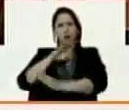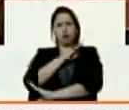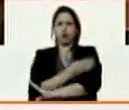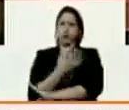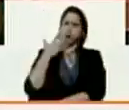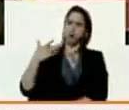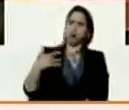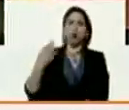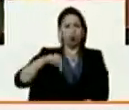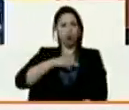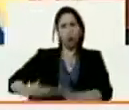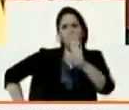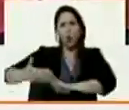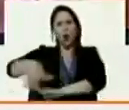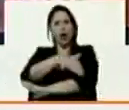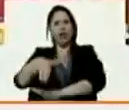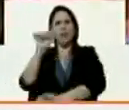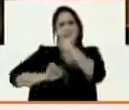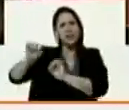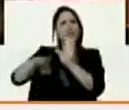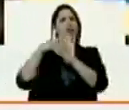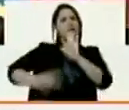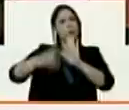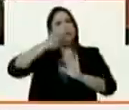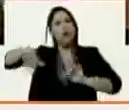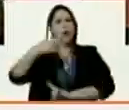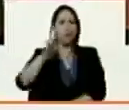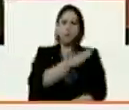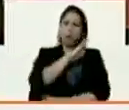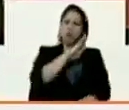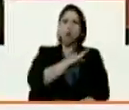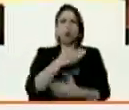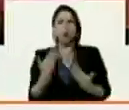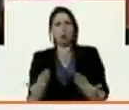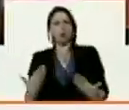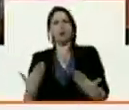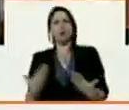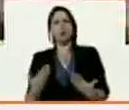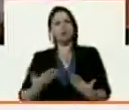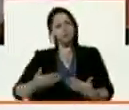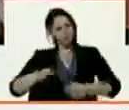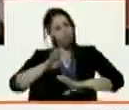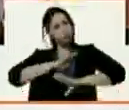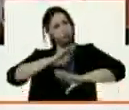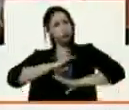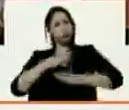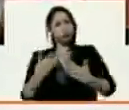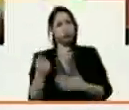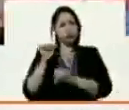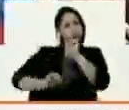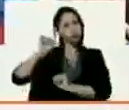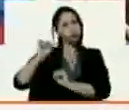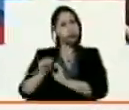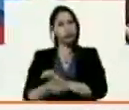calle defendiendo los derechos del pueblo. Ese es nuestro verdadero punto de coordinación.